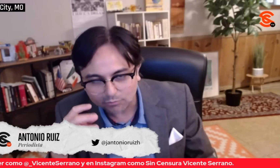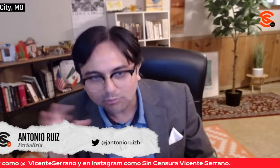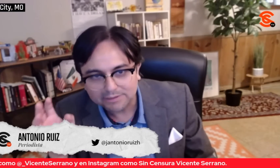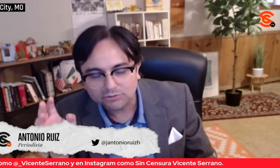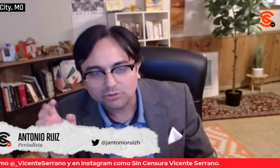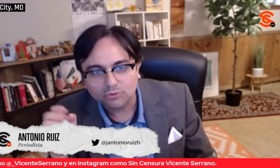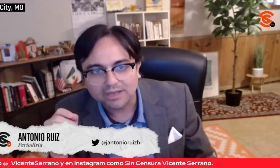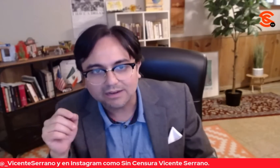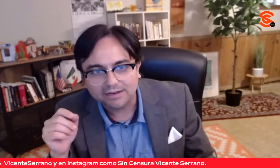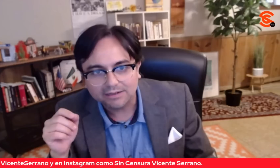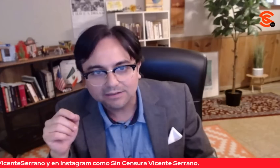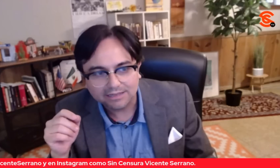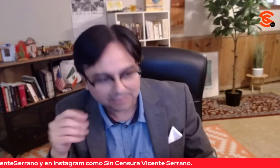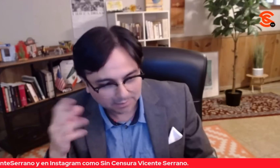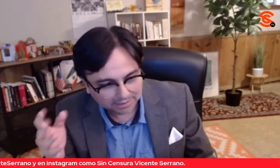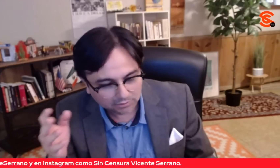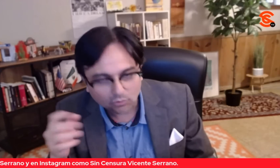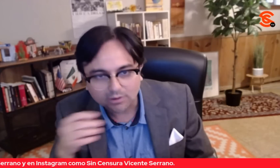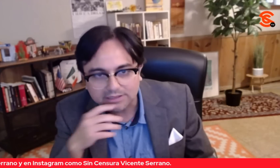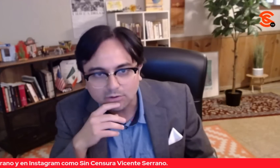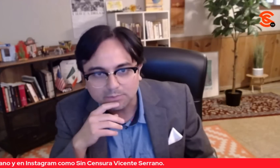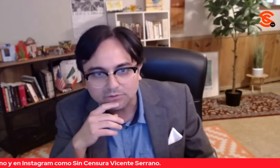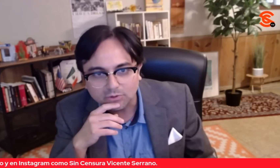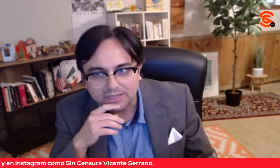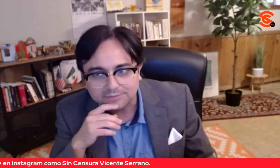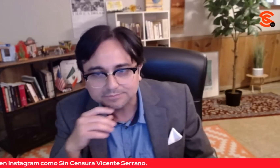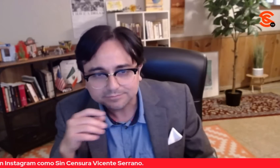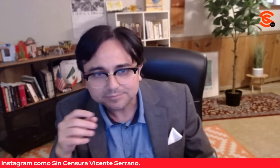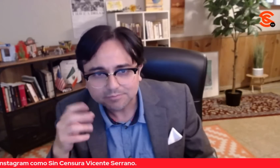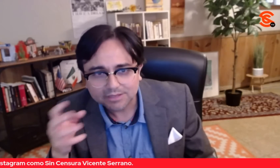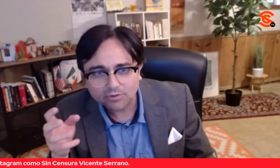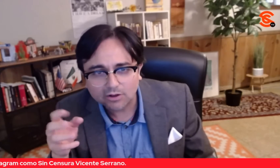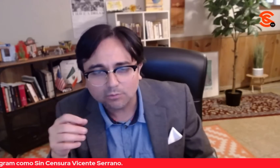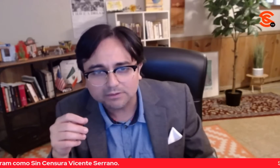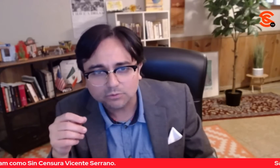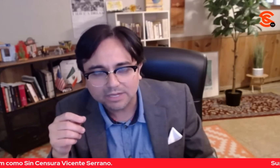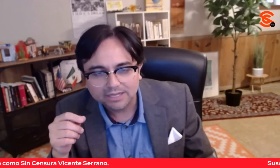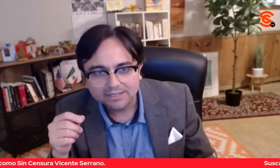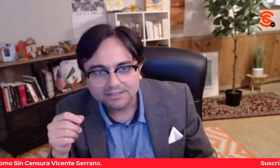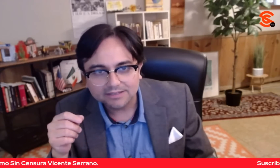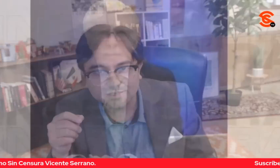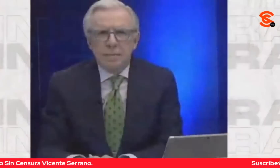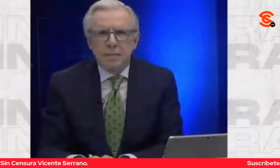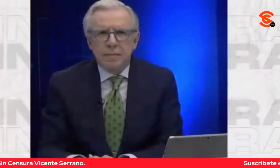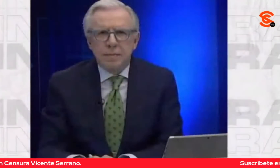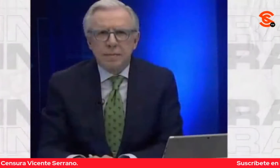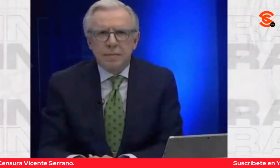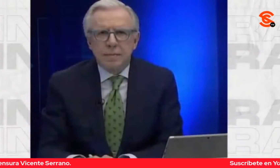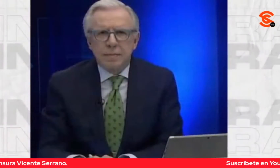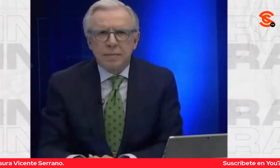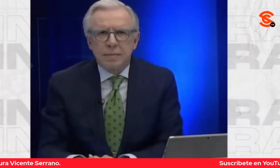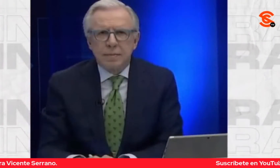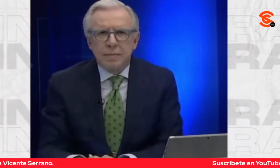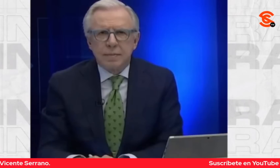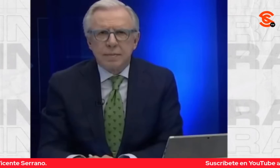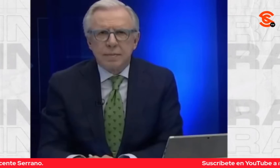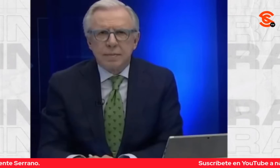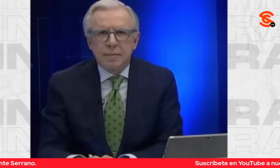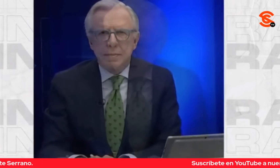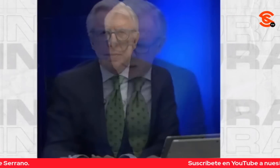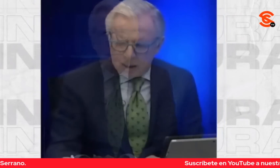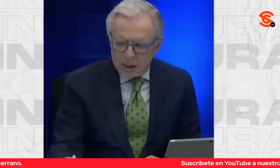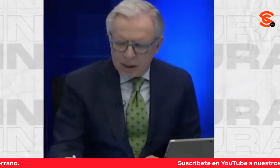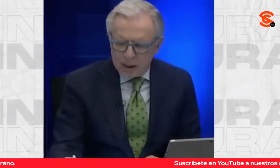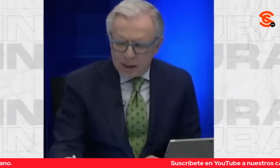en algún momento de tu carrera, al trabajar con Joaquín López Dóriga, en una cobertura de pues